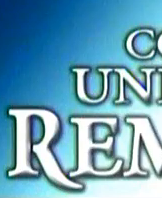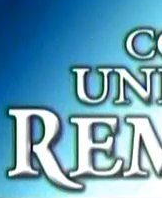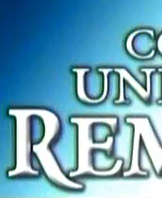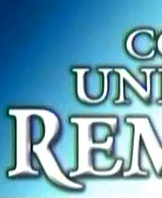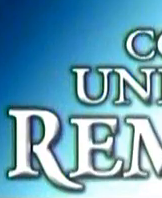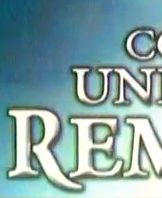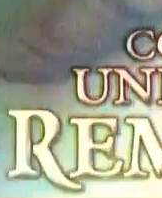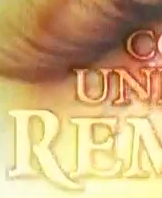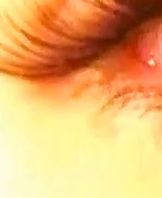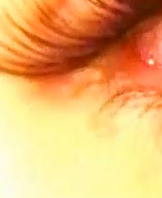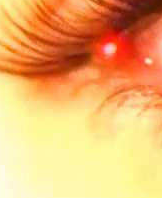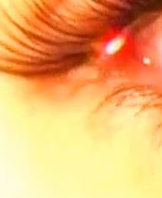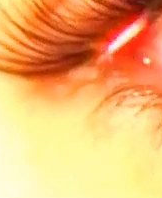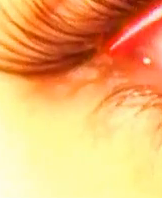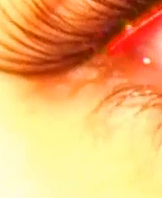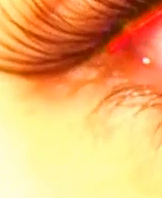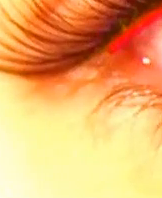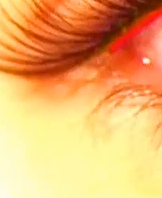882-8373.